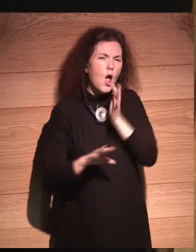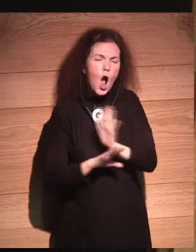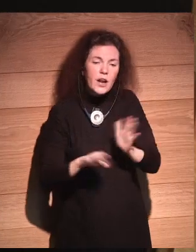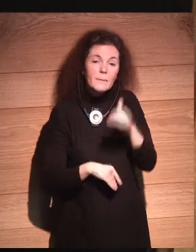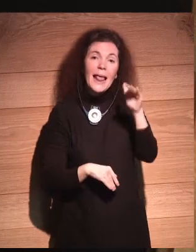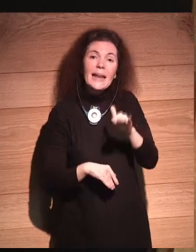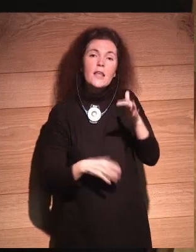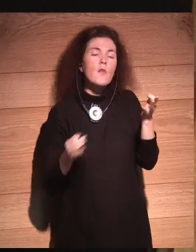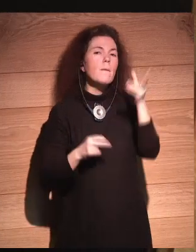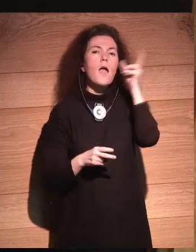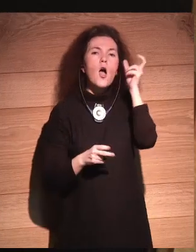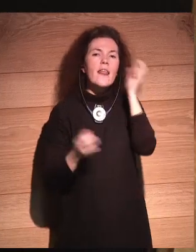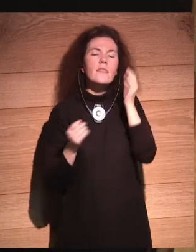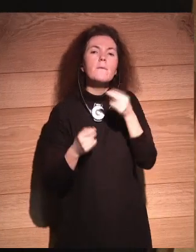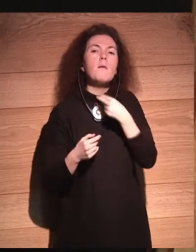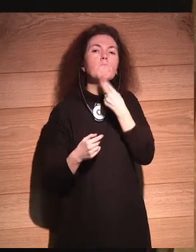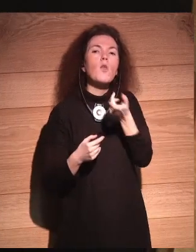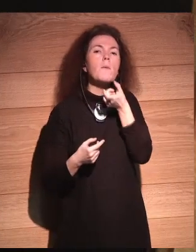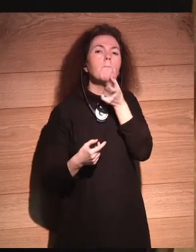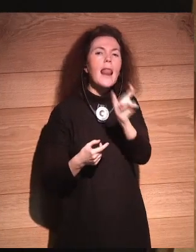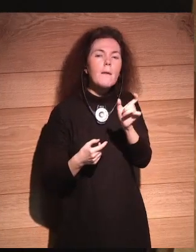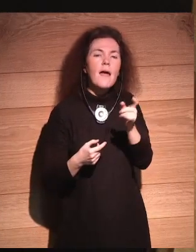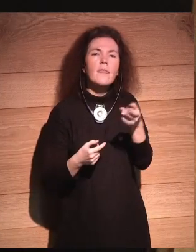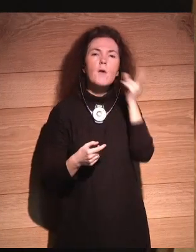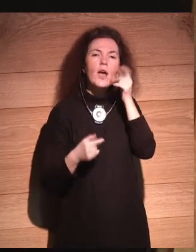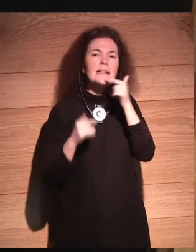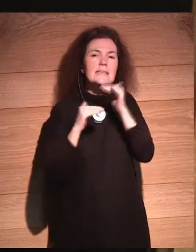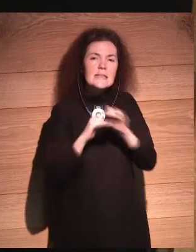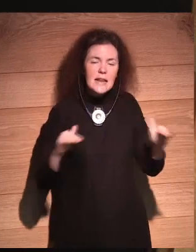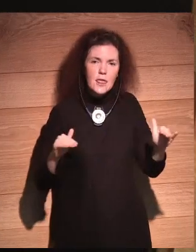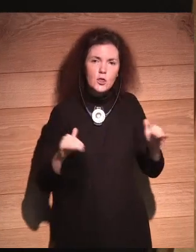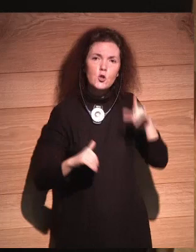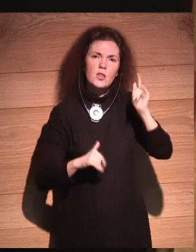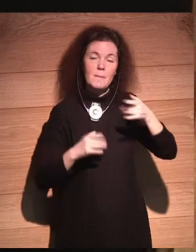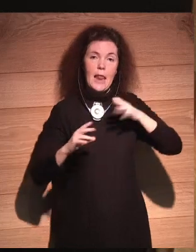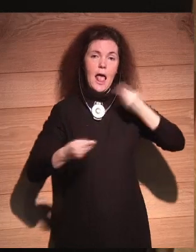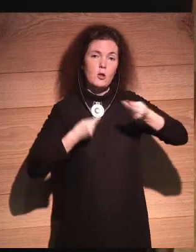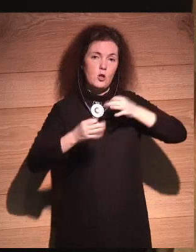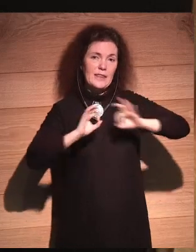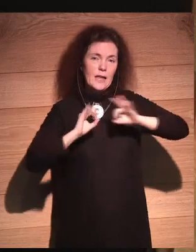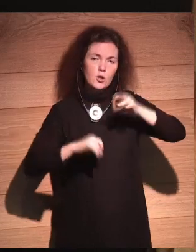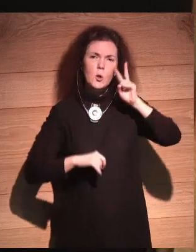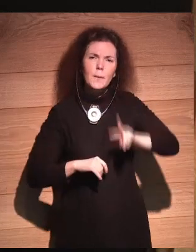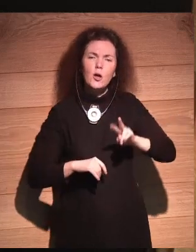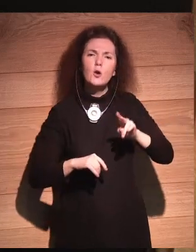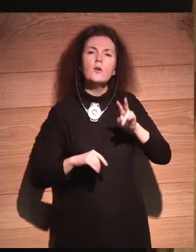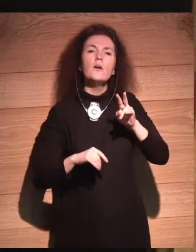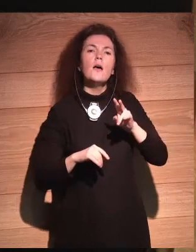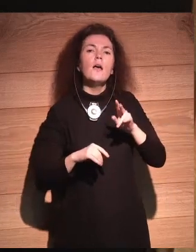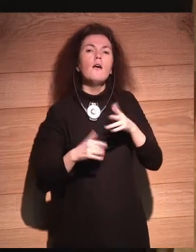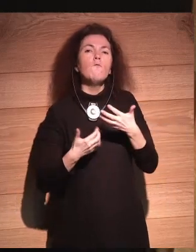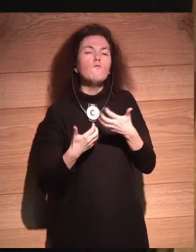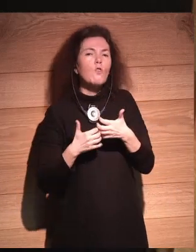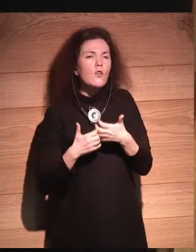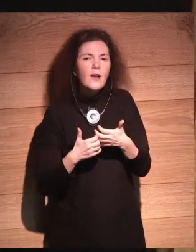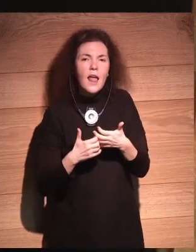niño tiene que oír. La palabra es silencio. Soy dramaturgo, me dedico también al teatro, y veo la funcionalidad